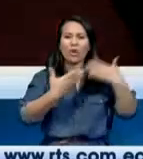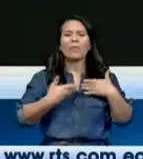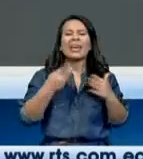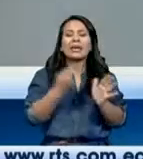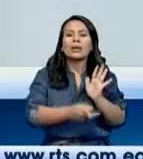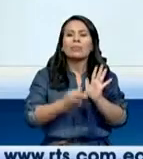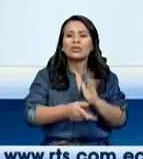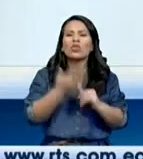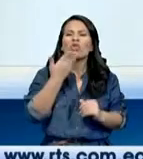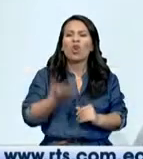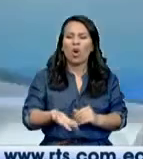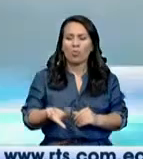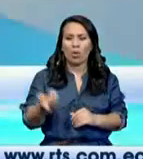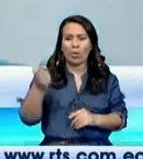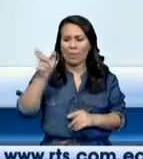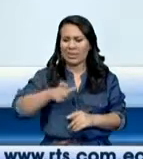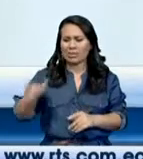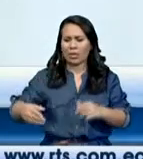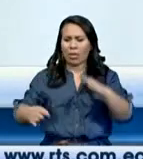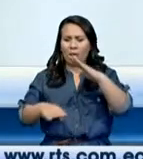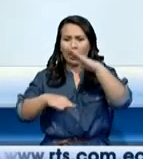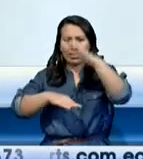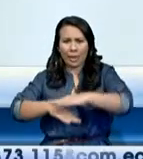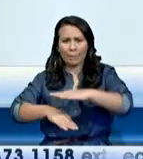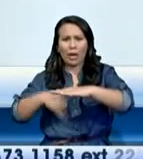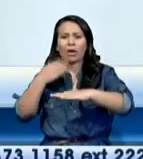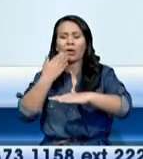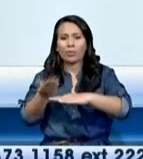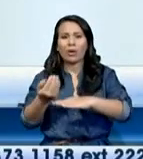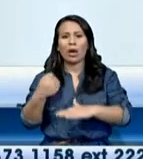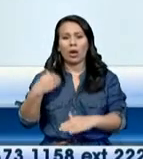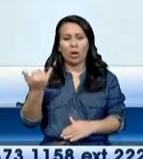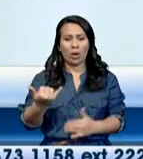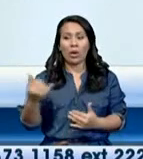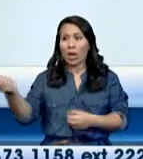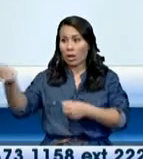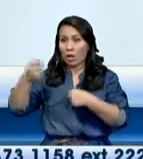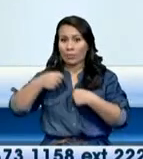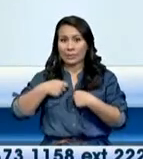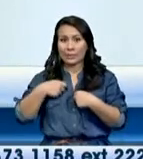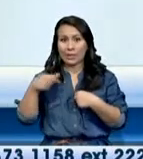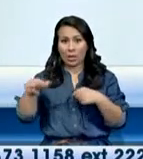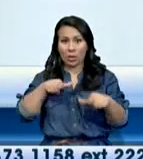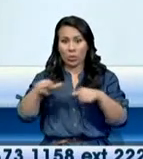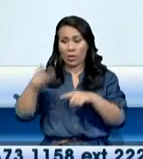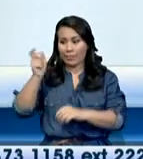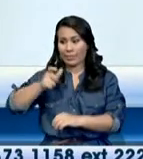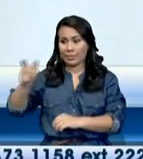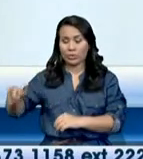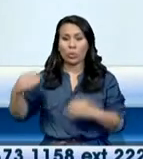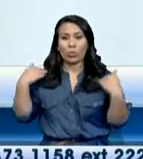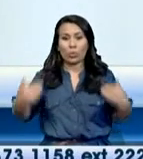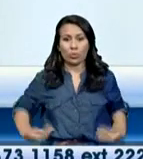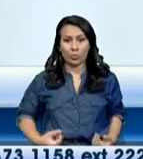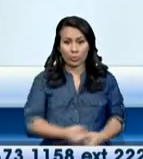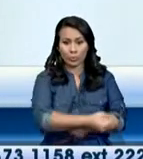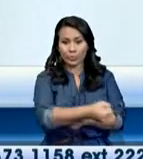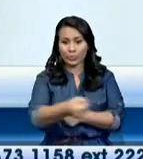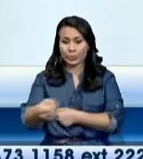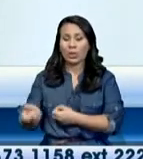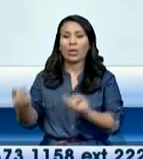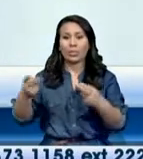Roque. Hemos solicitado informes a los organismos de socorro que estuvieron en el lugar, a cuerpo de bomberos, a